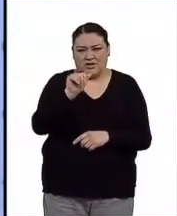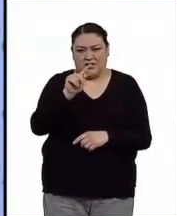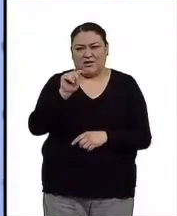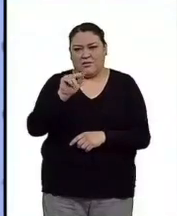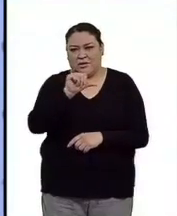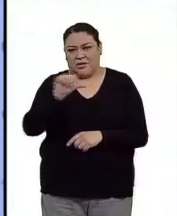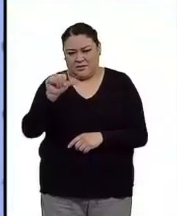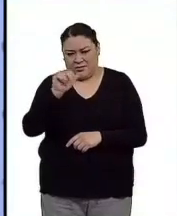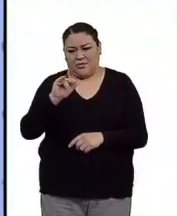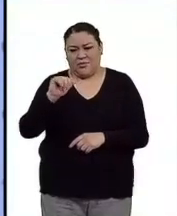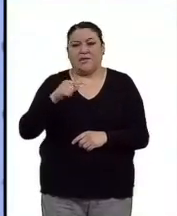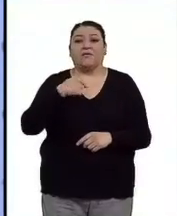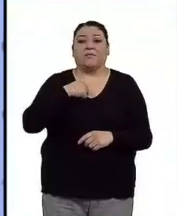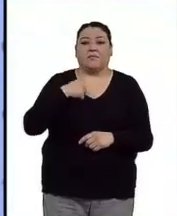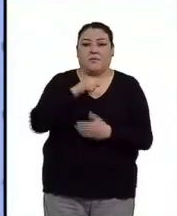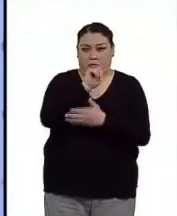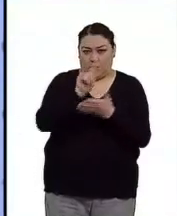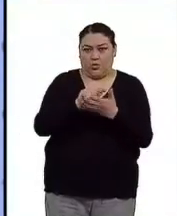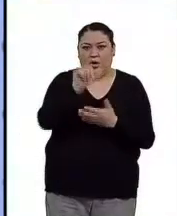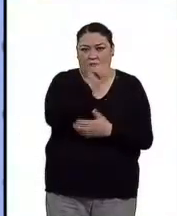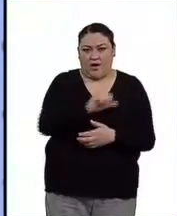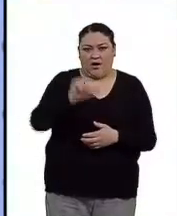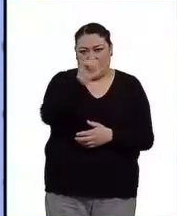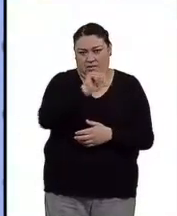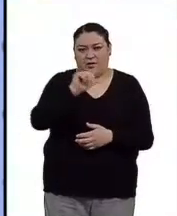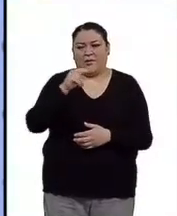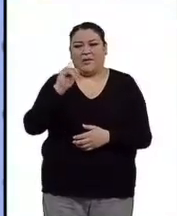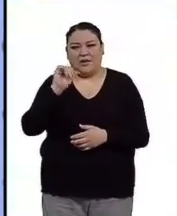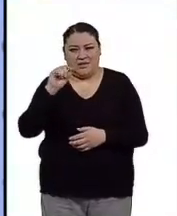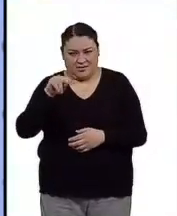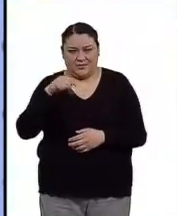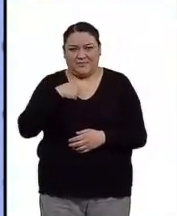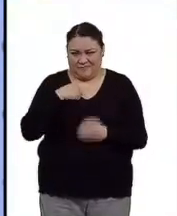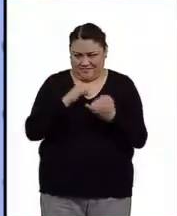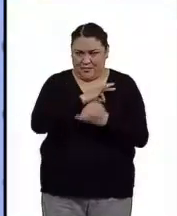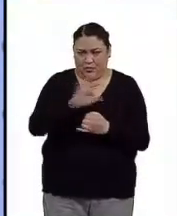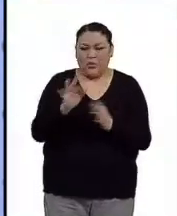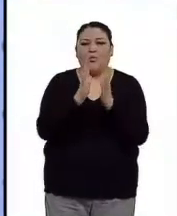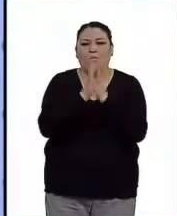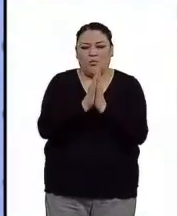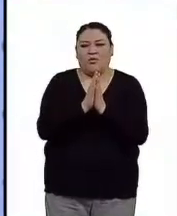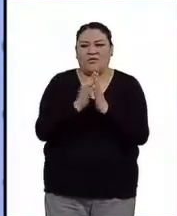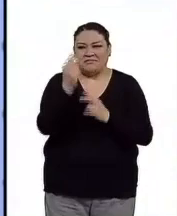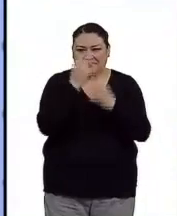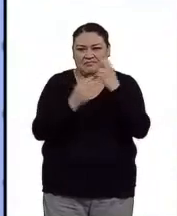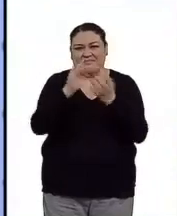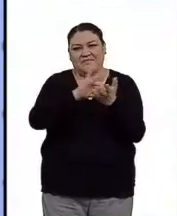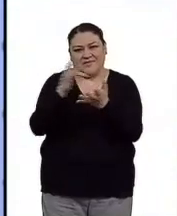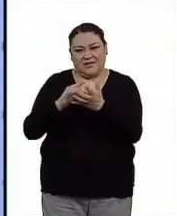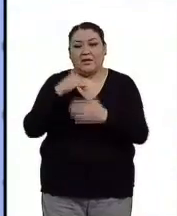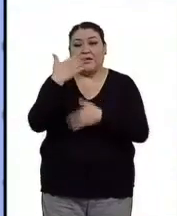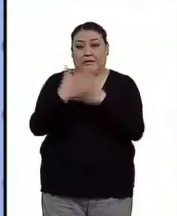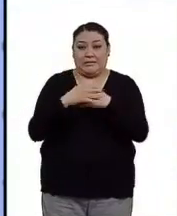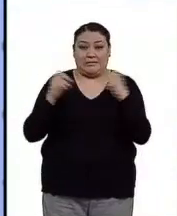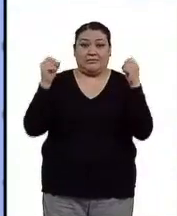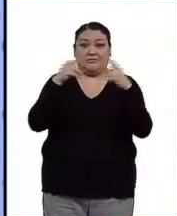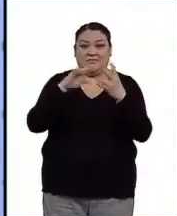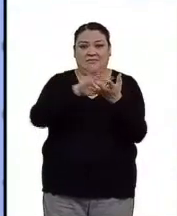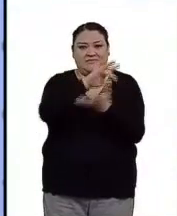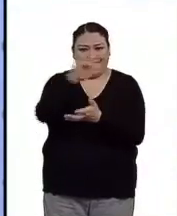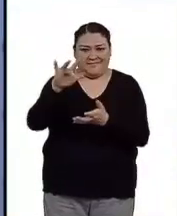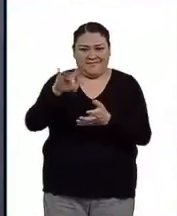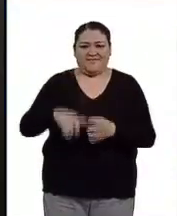@justiciatv_mx, y mi cuenta de Twitter, @yoyochoa92. Le agradecemos que estuvo con nosotros y lo esperamos para la siguiente. Muchas gracias.